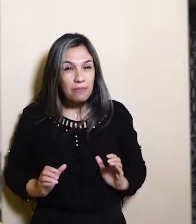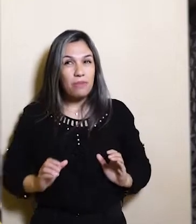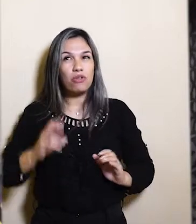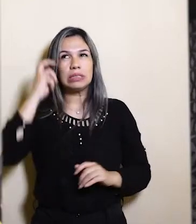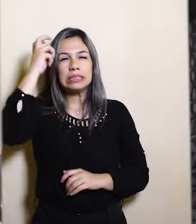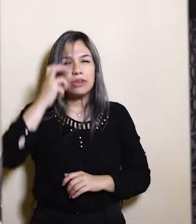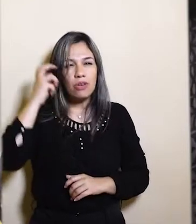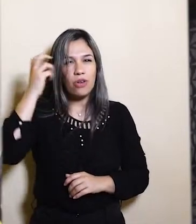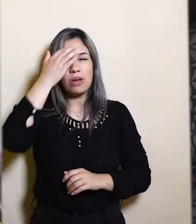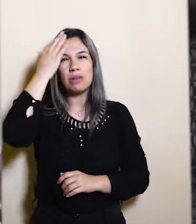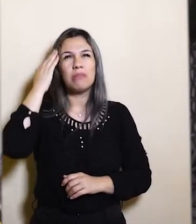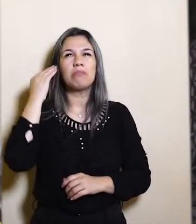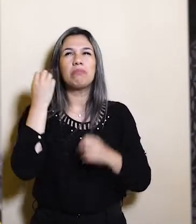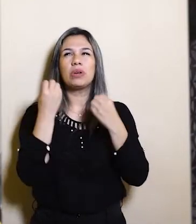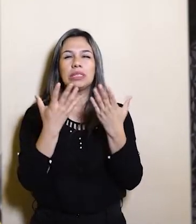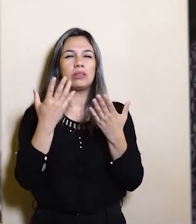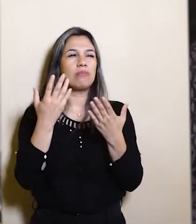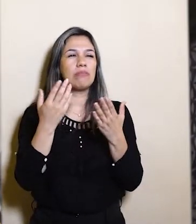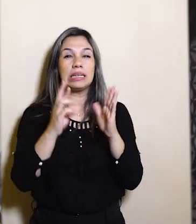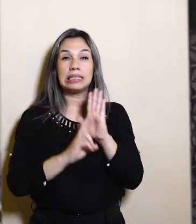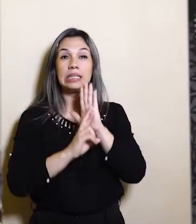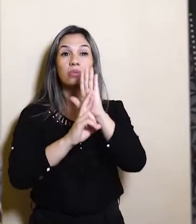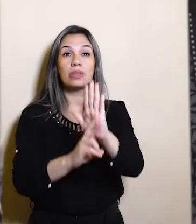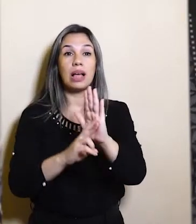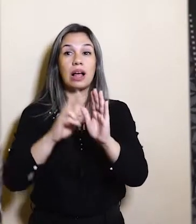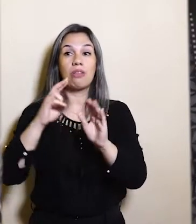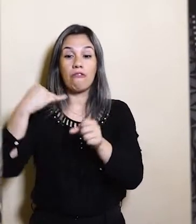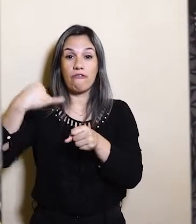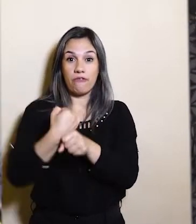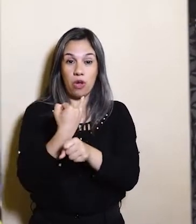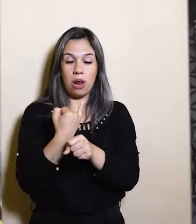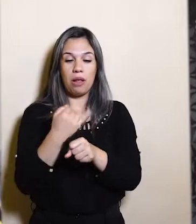emocional que eso supone, pero además como resultado de esa violación queda embarazada.